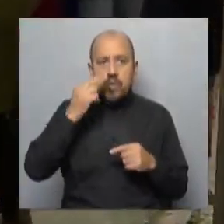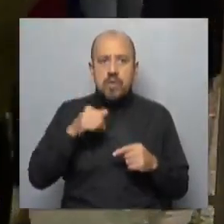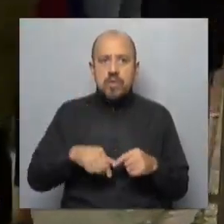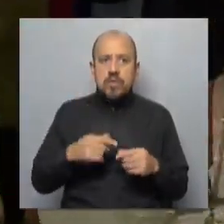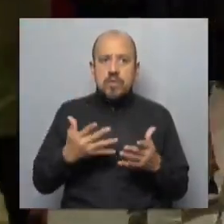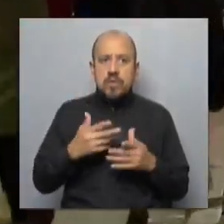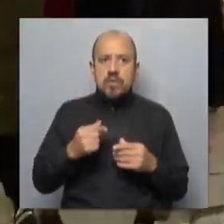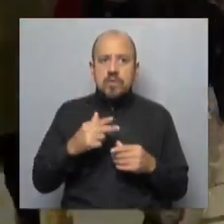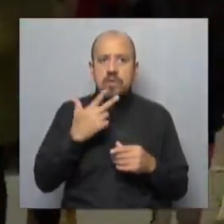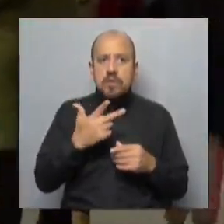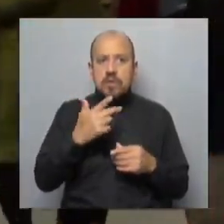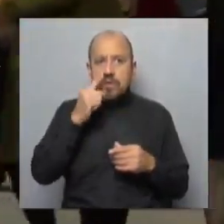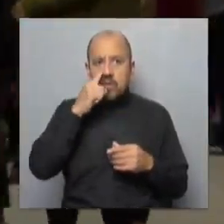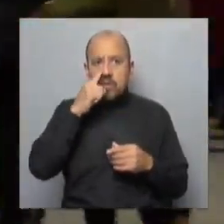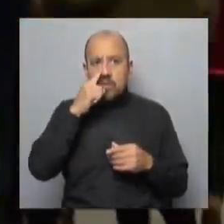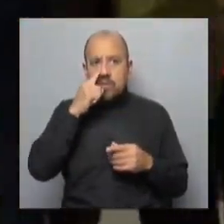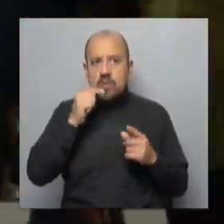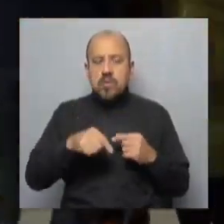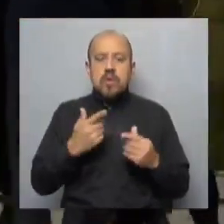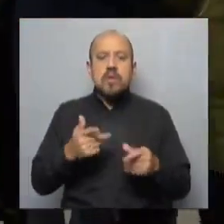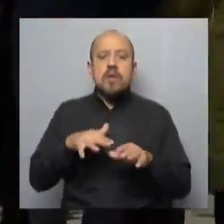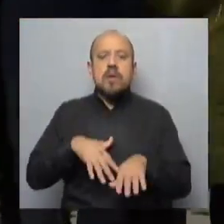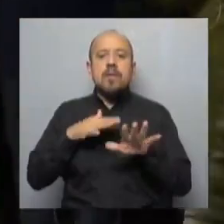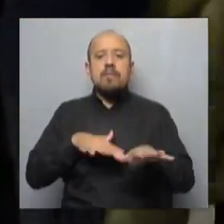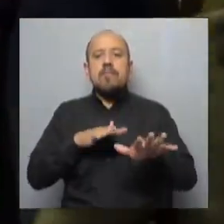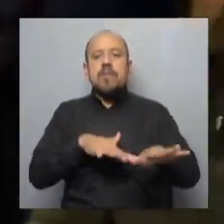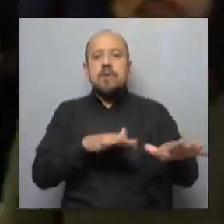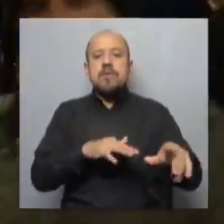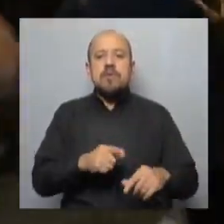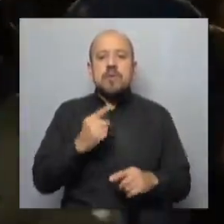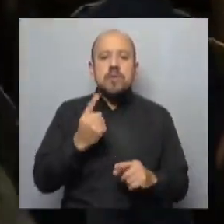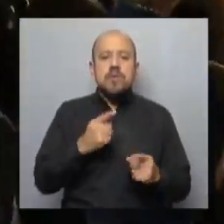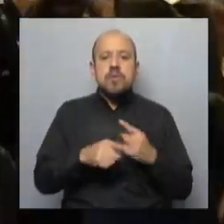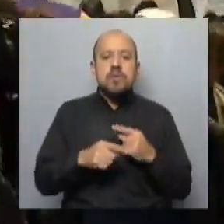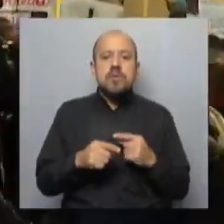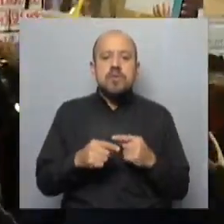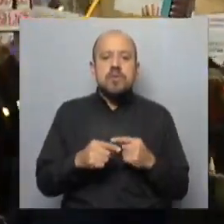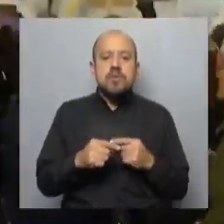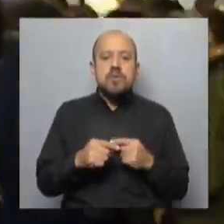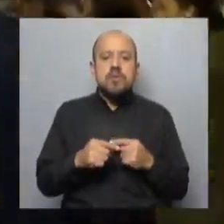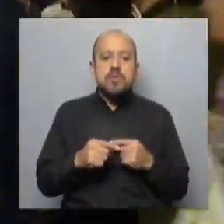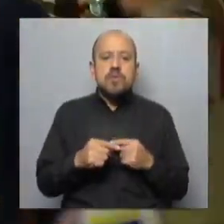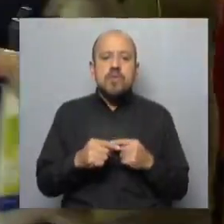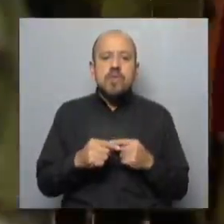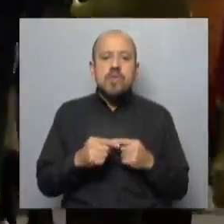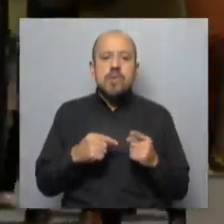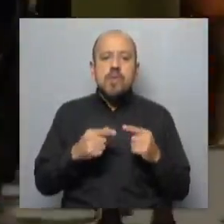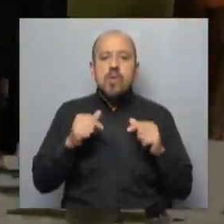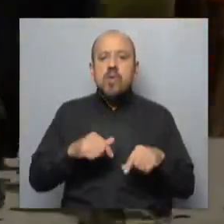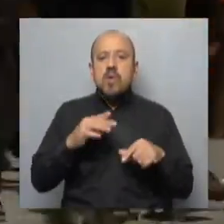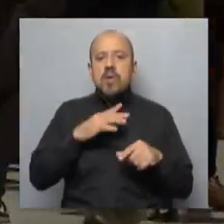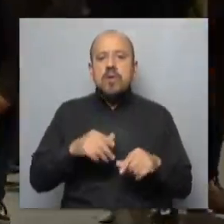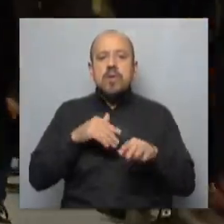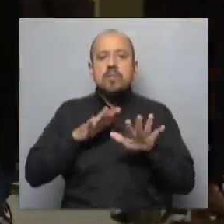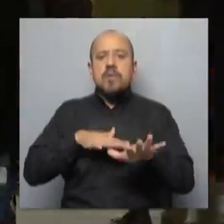cada 3 de junio sea esta marcha de ni una menos estamos por acá y acá también hoy estaba